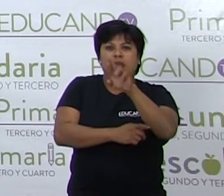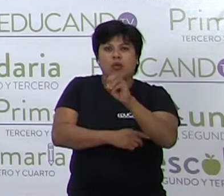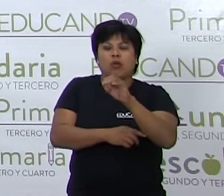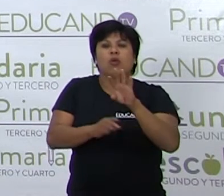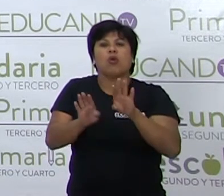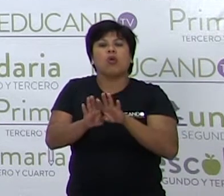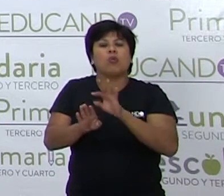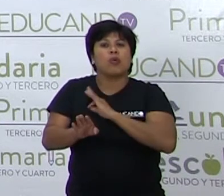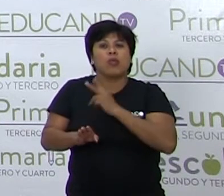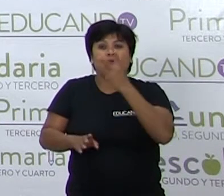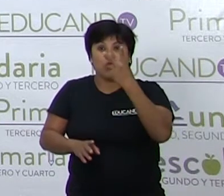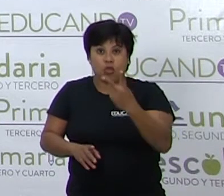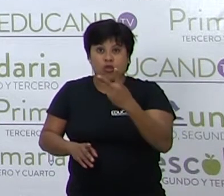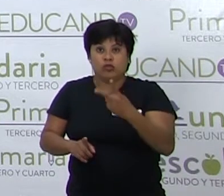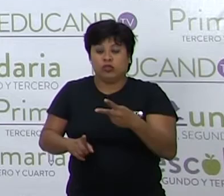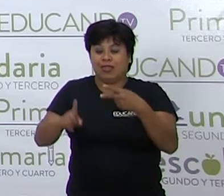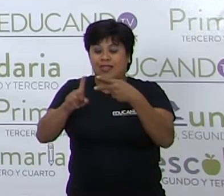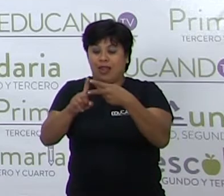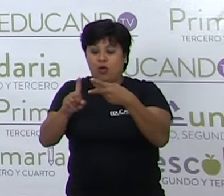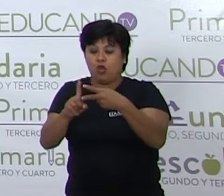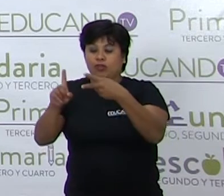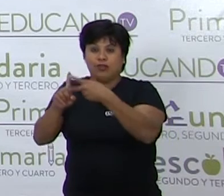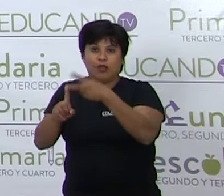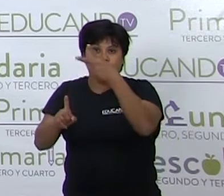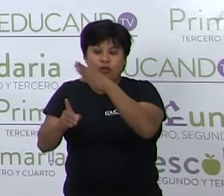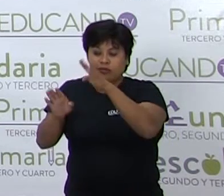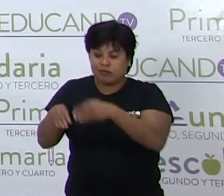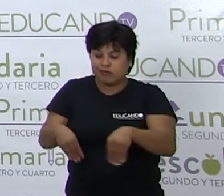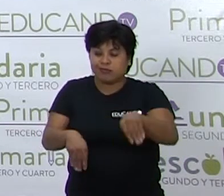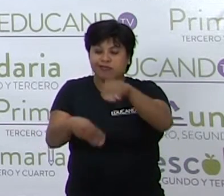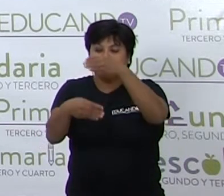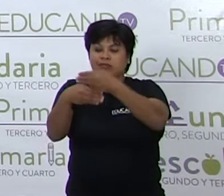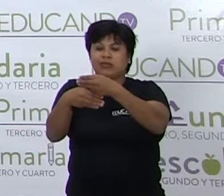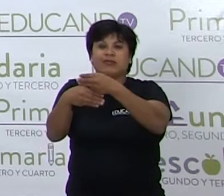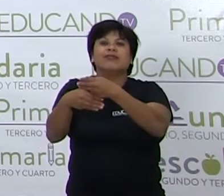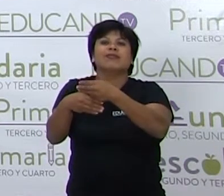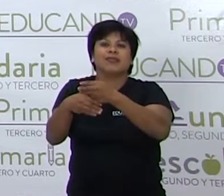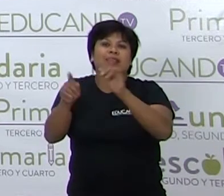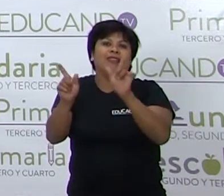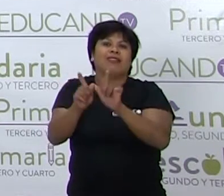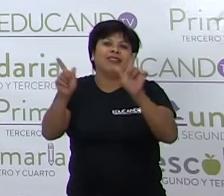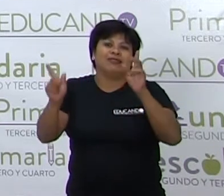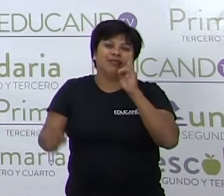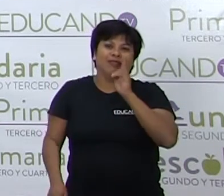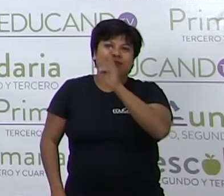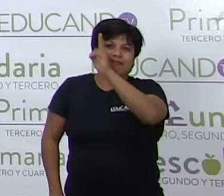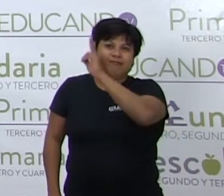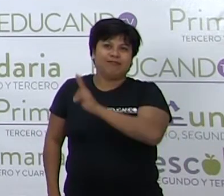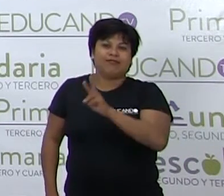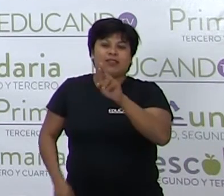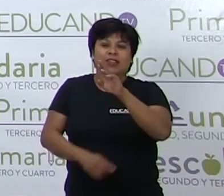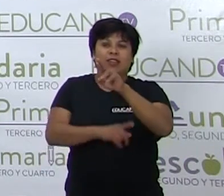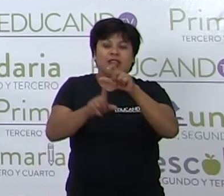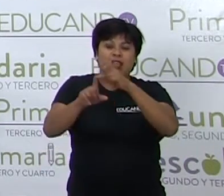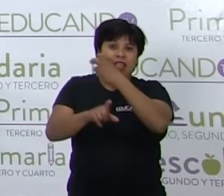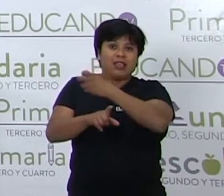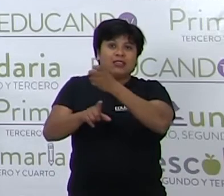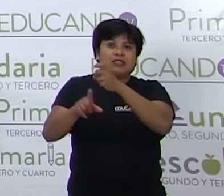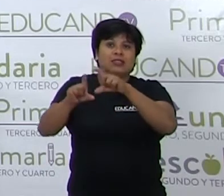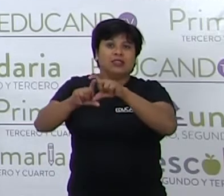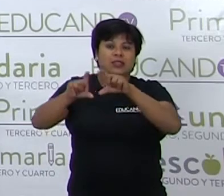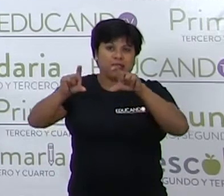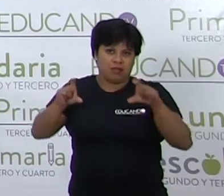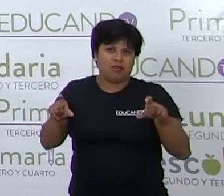dos triángulos que tenemos acá y listo qué tal es un rectángulo seguramente